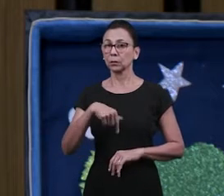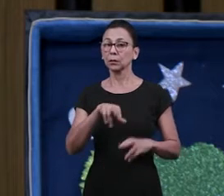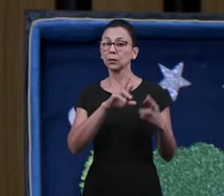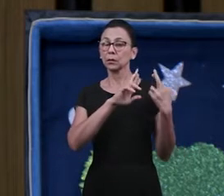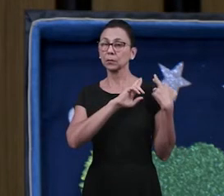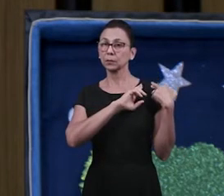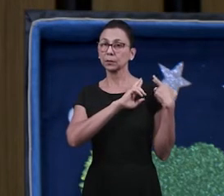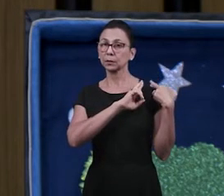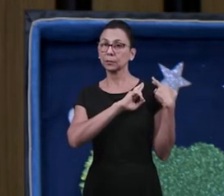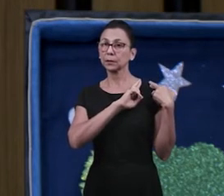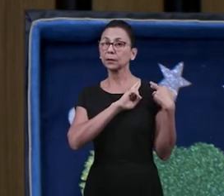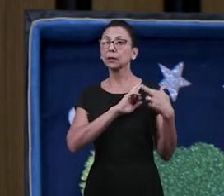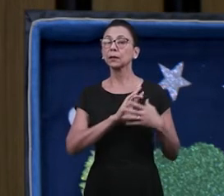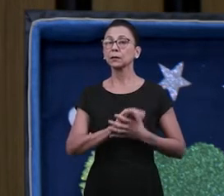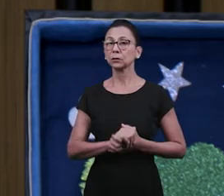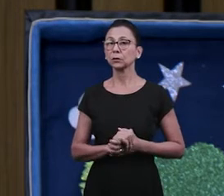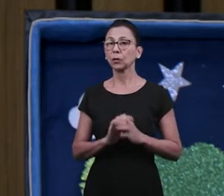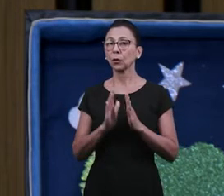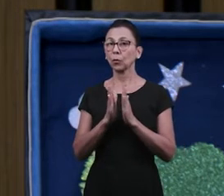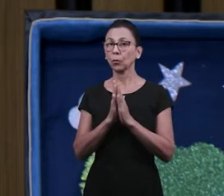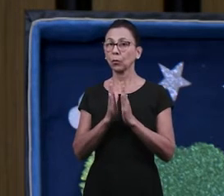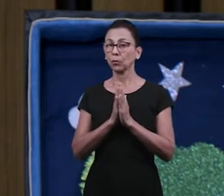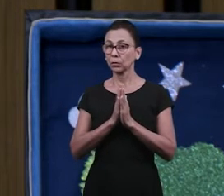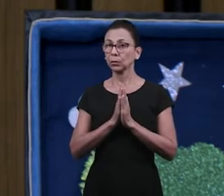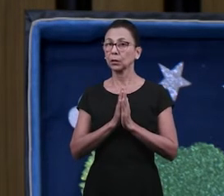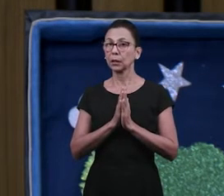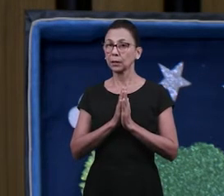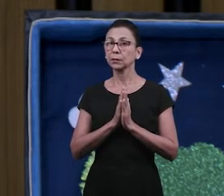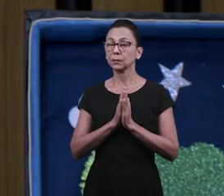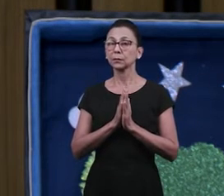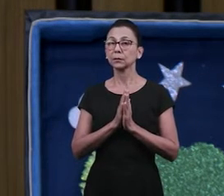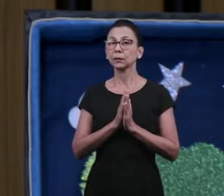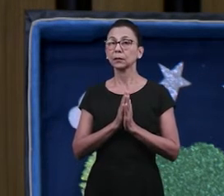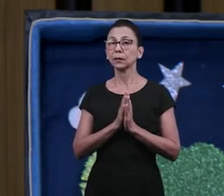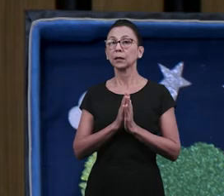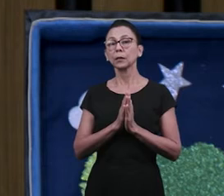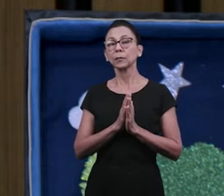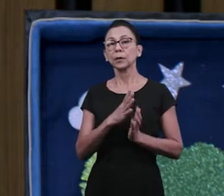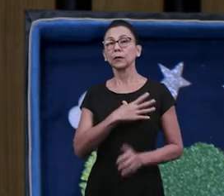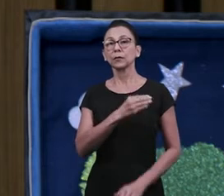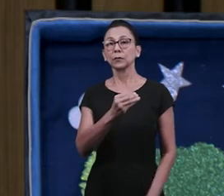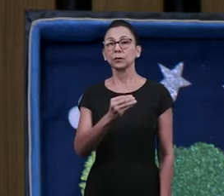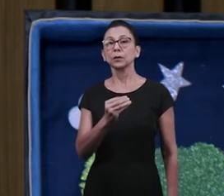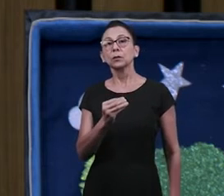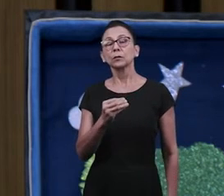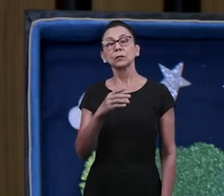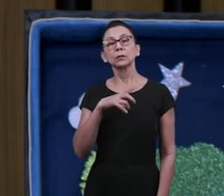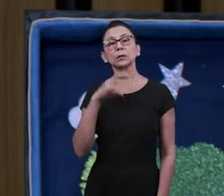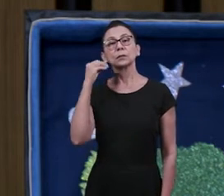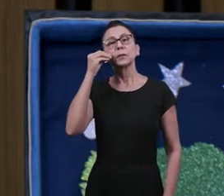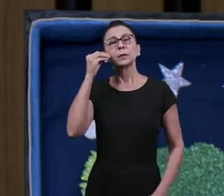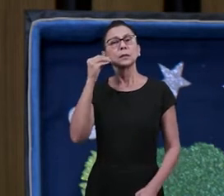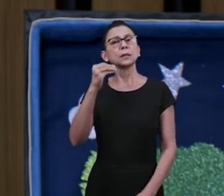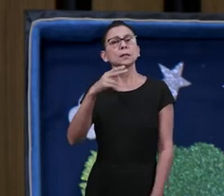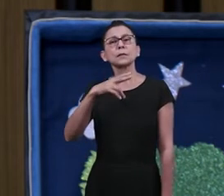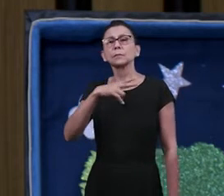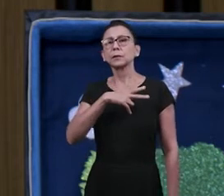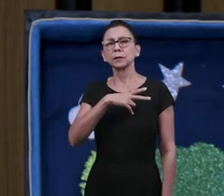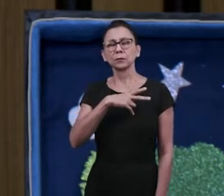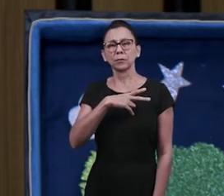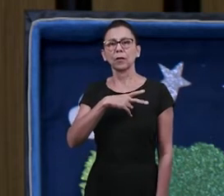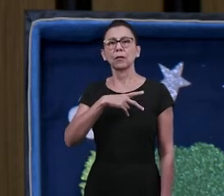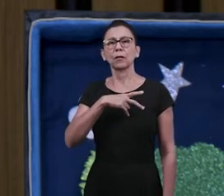responsabilidad de orar para que ellos vivan una experiencia personal con Jesús, para que ellos entiendan